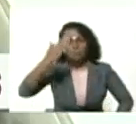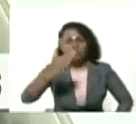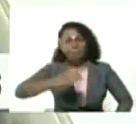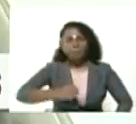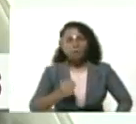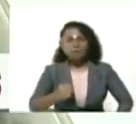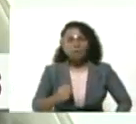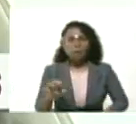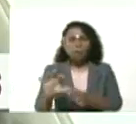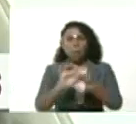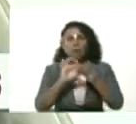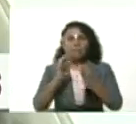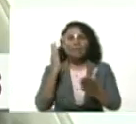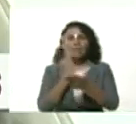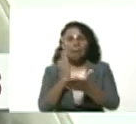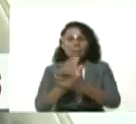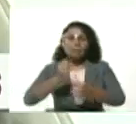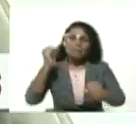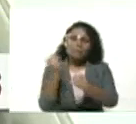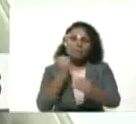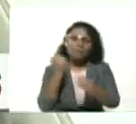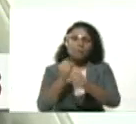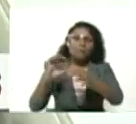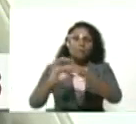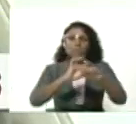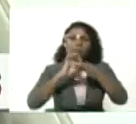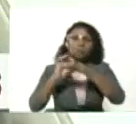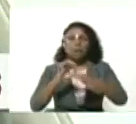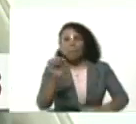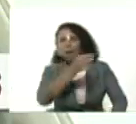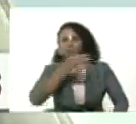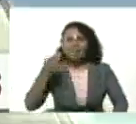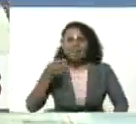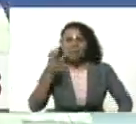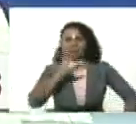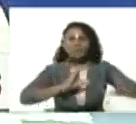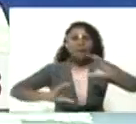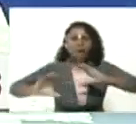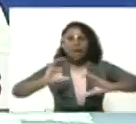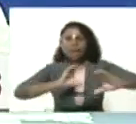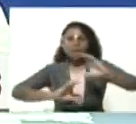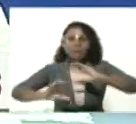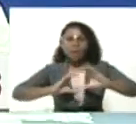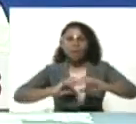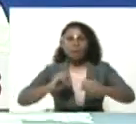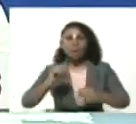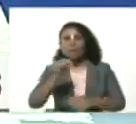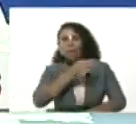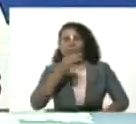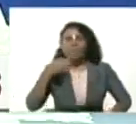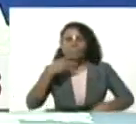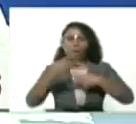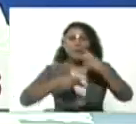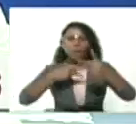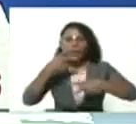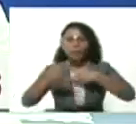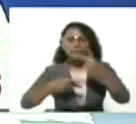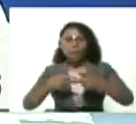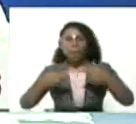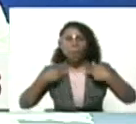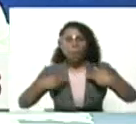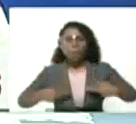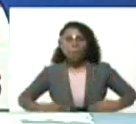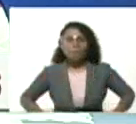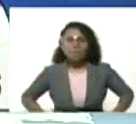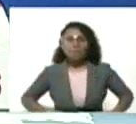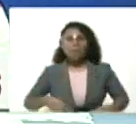cívico-militar-policial, unidos siempre, trabajando, unidos con calidad científica, con calidad política, con calidad humana,